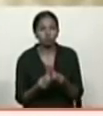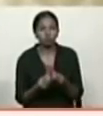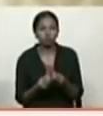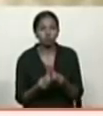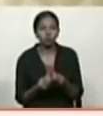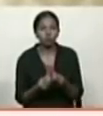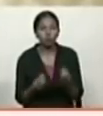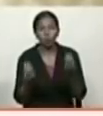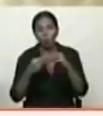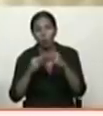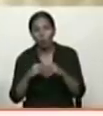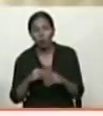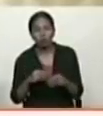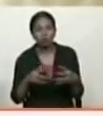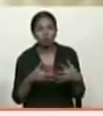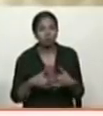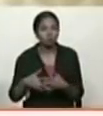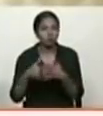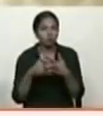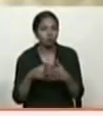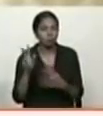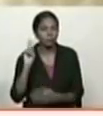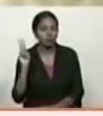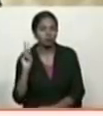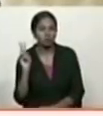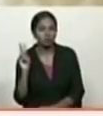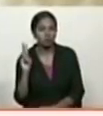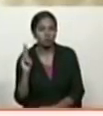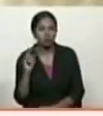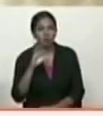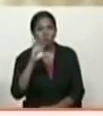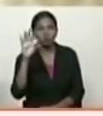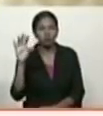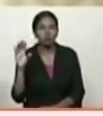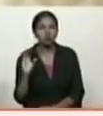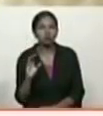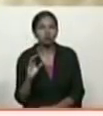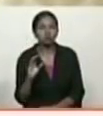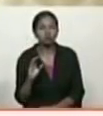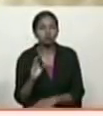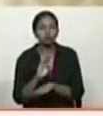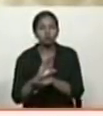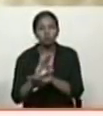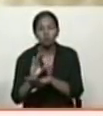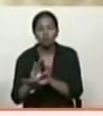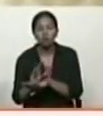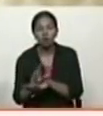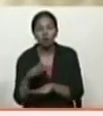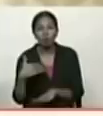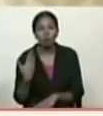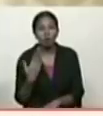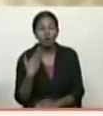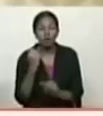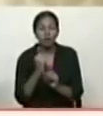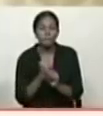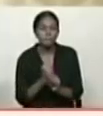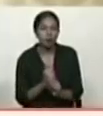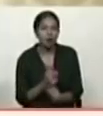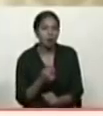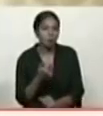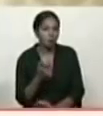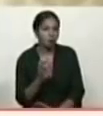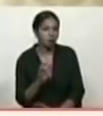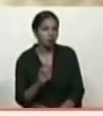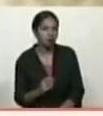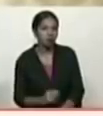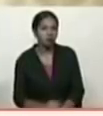Estados Unidos y Venezuela sobre los países protectores, se podrá ejecutar. De manera que hay que esperar un poco para que eso sea así, más allá de